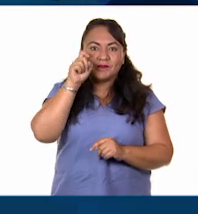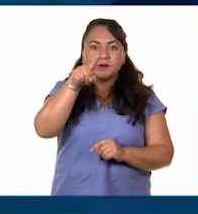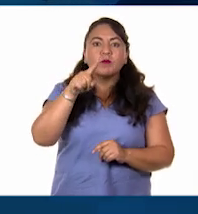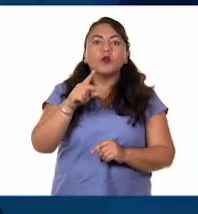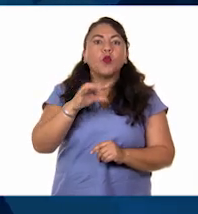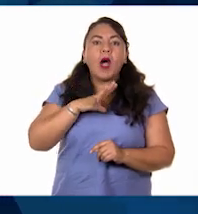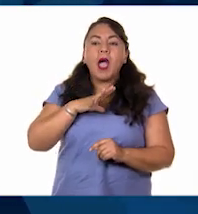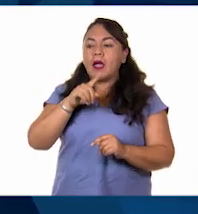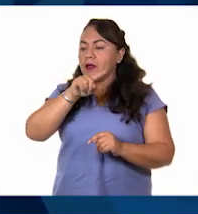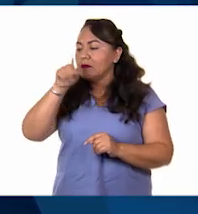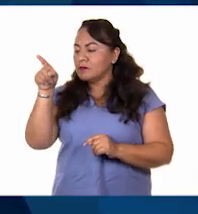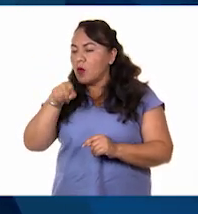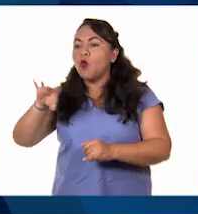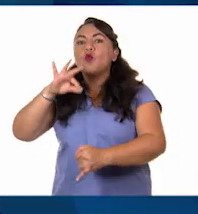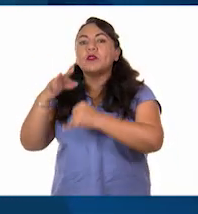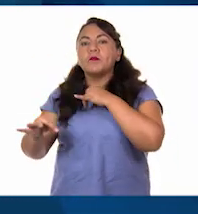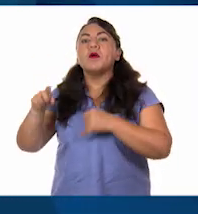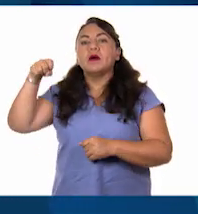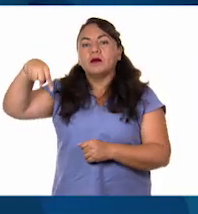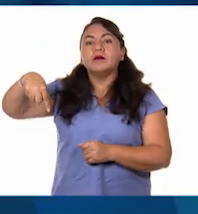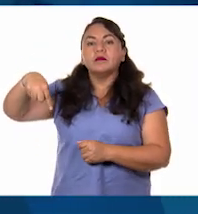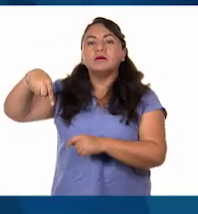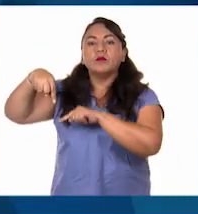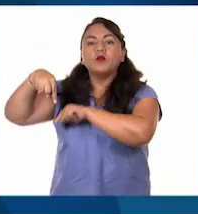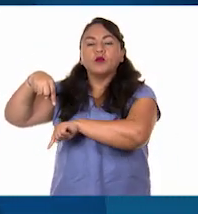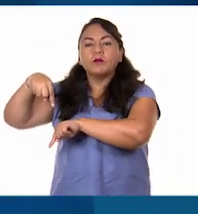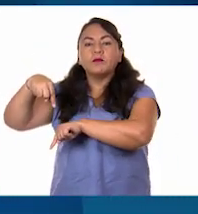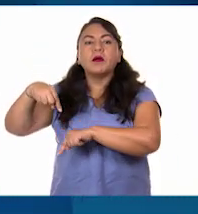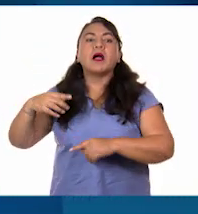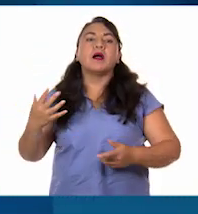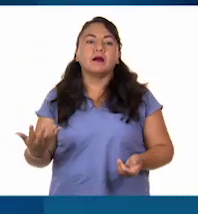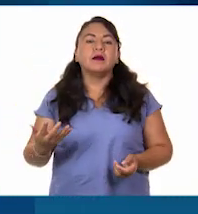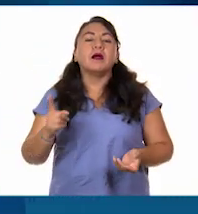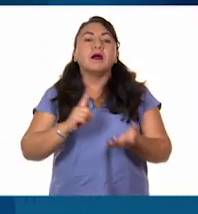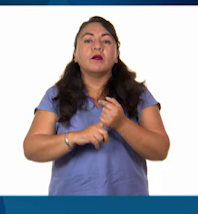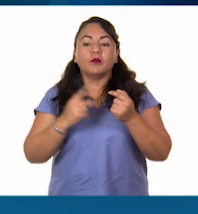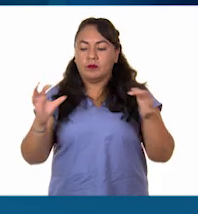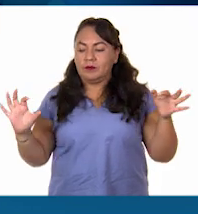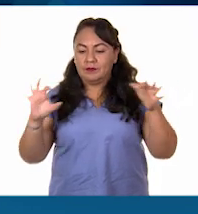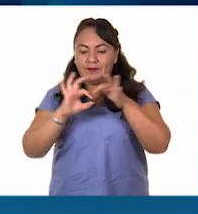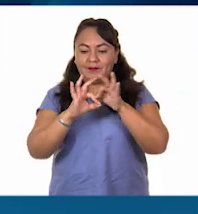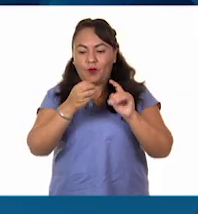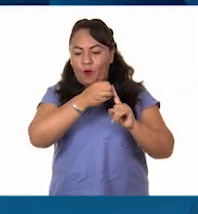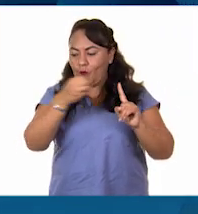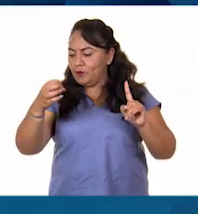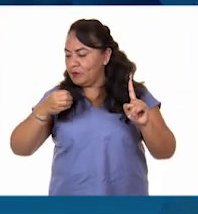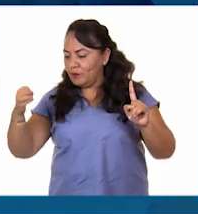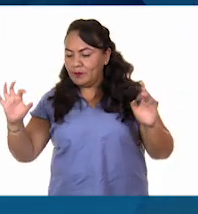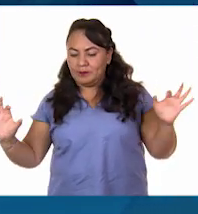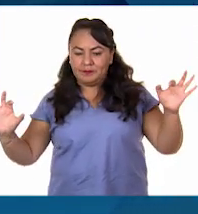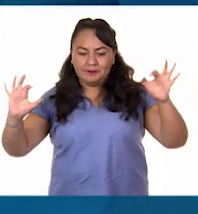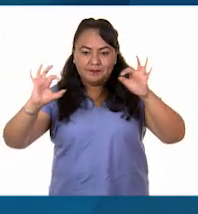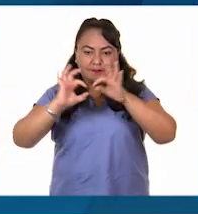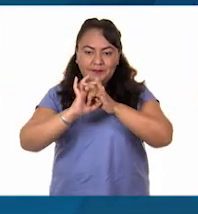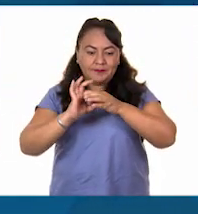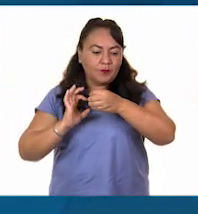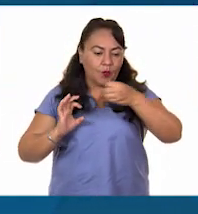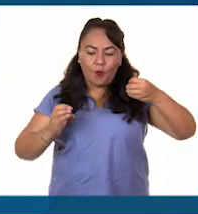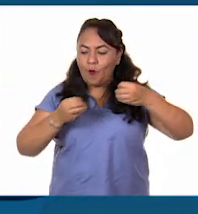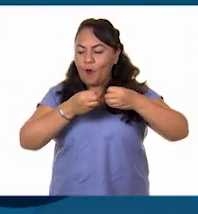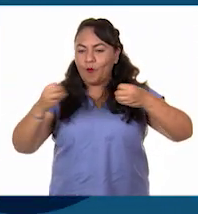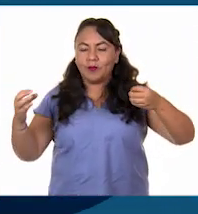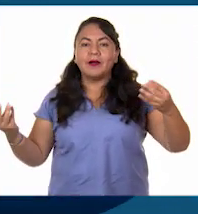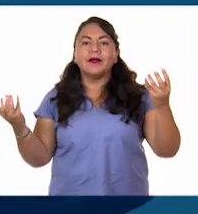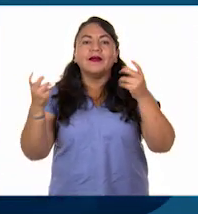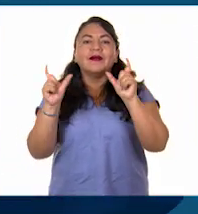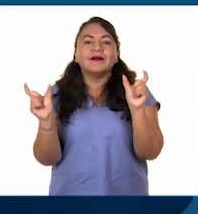ponemos? En realidad, se trata de 2 oraciones coordinadas que van una junto a la otra por el orden lógico